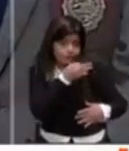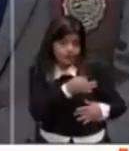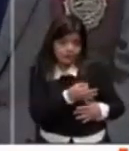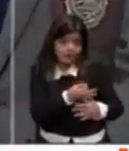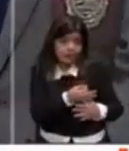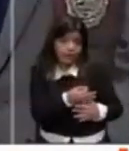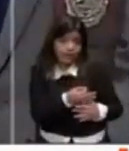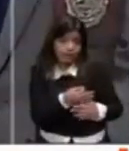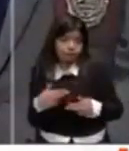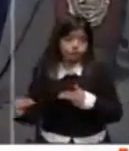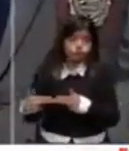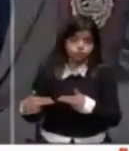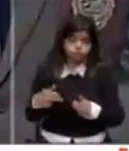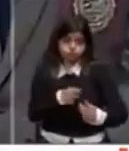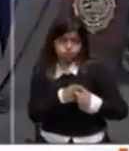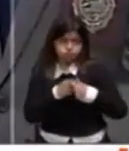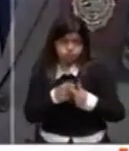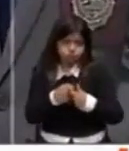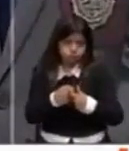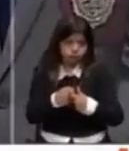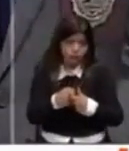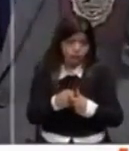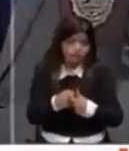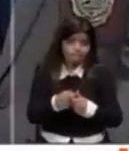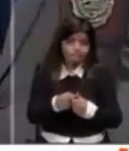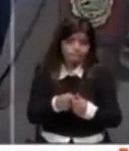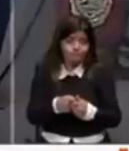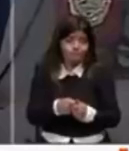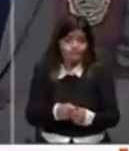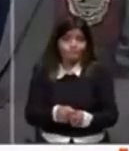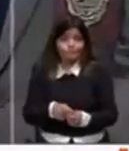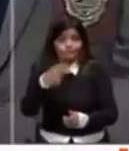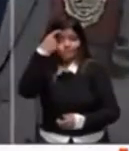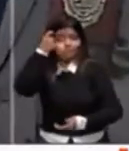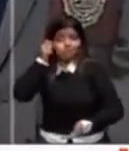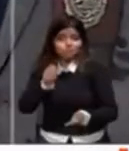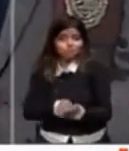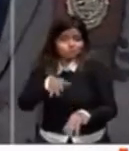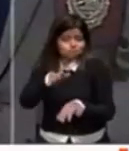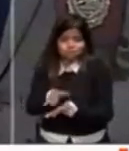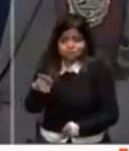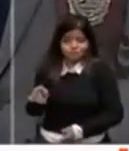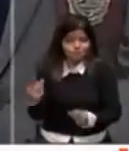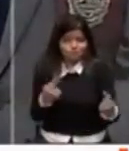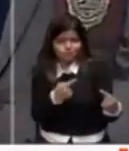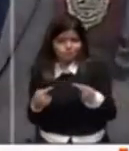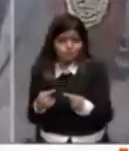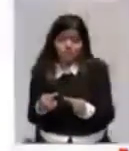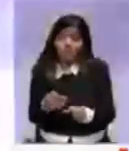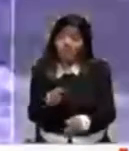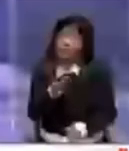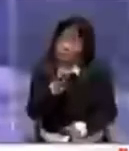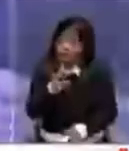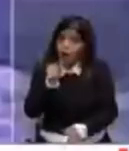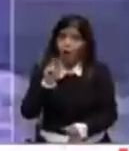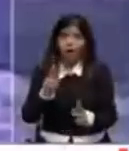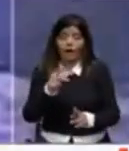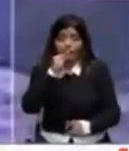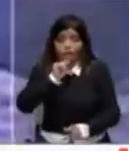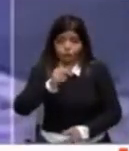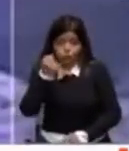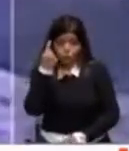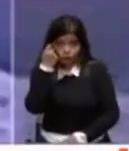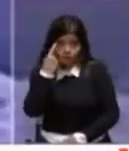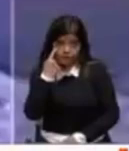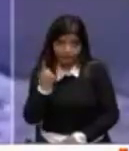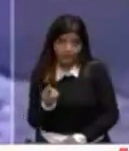una represalia de vuelta o un ajuste de cuenta. Entonces creo que eso es un elemento que vamos a, ojalá, saber con prontitud. Una vez más,